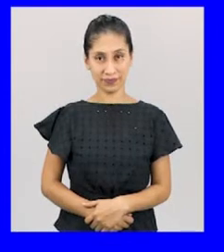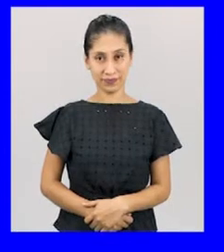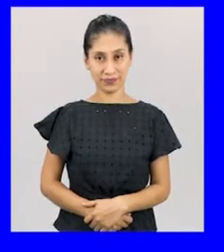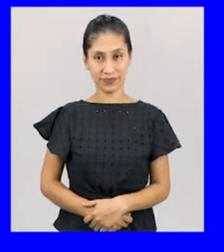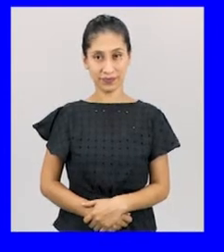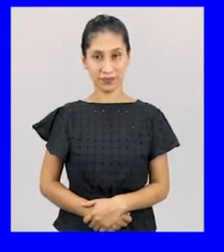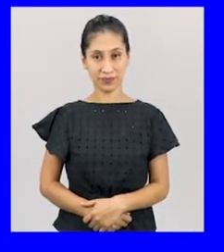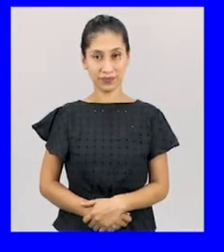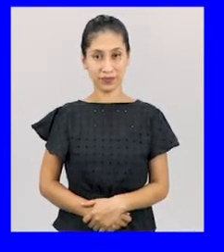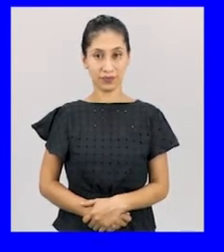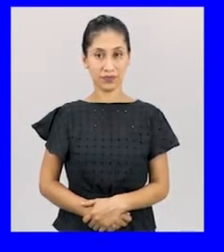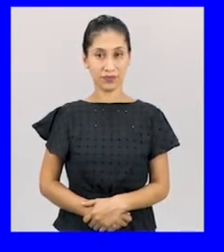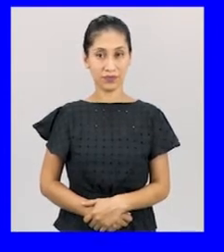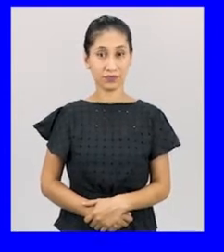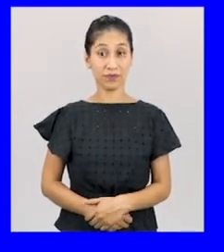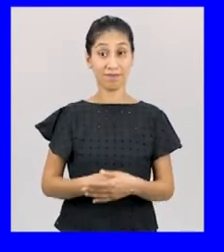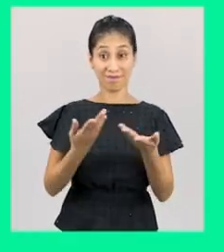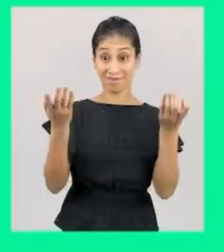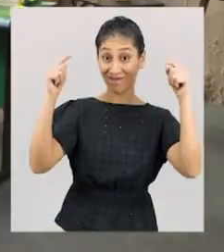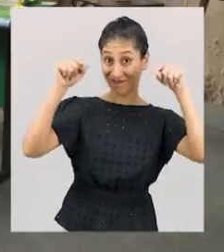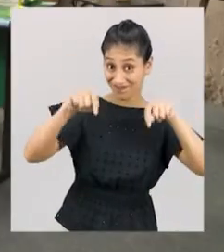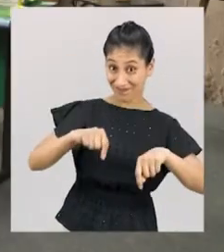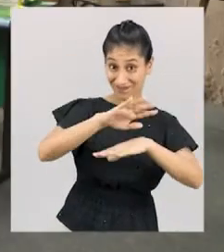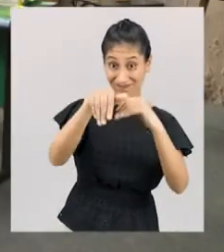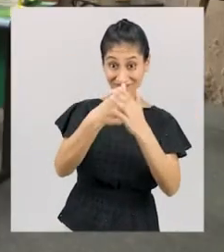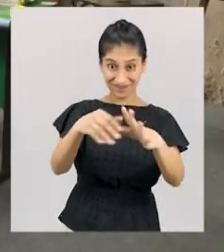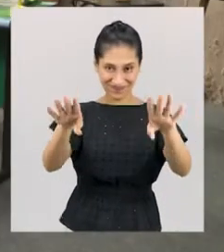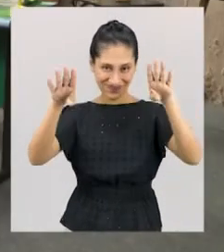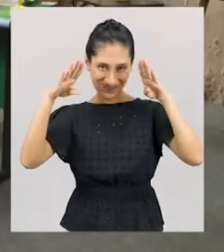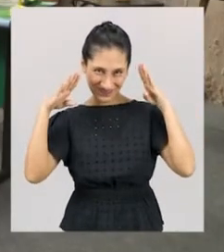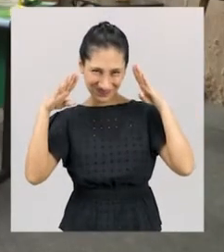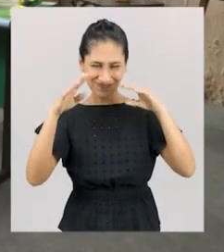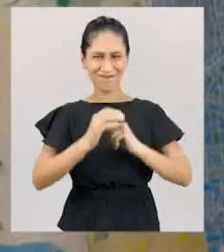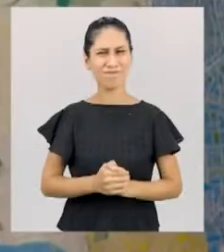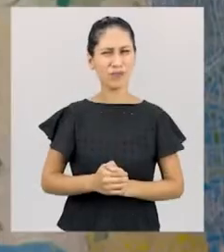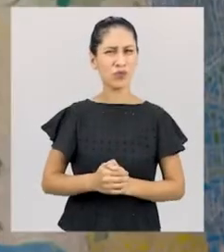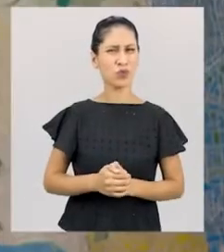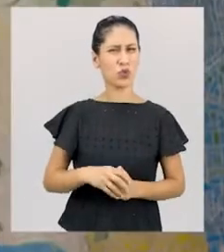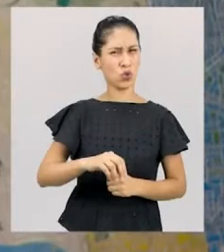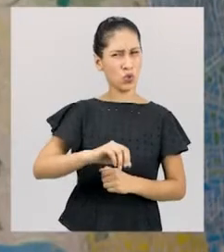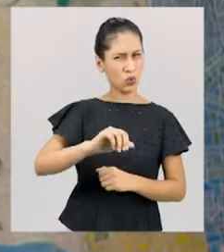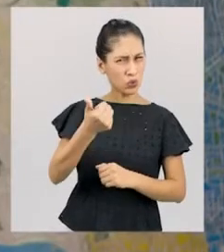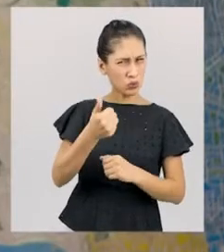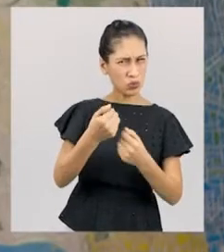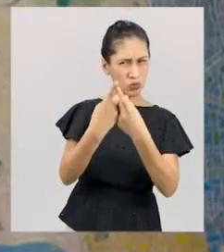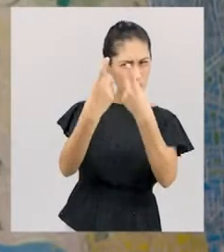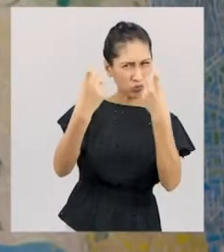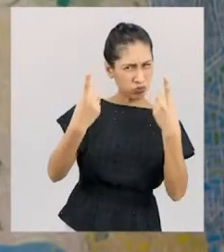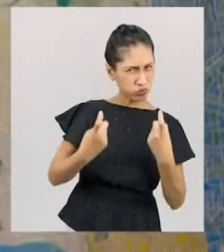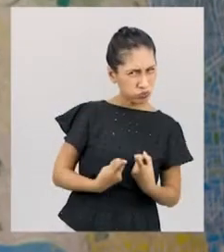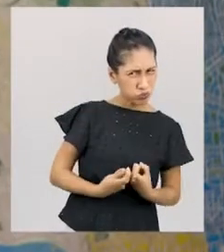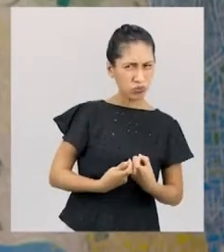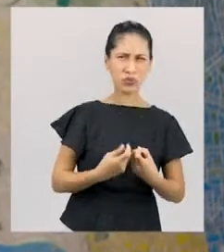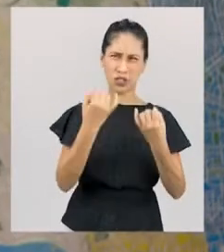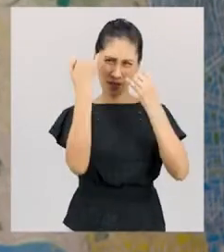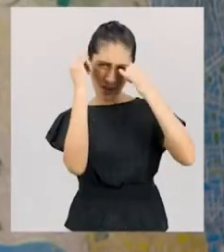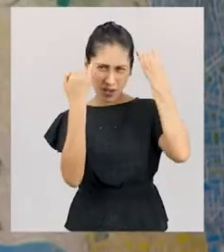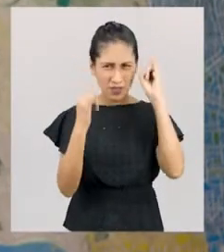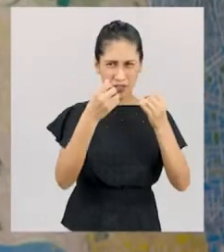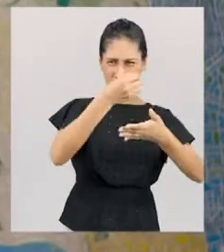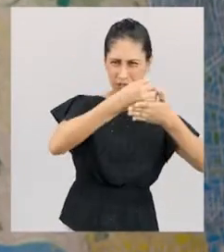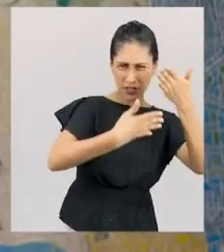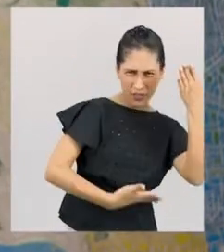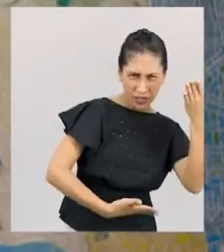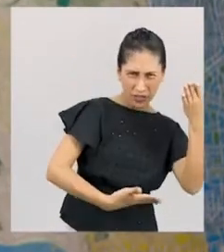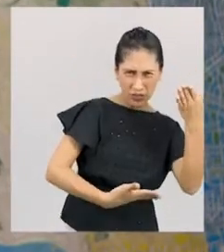no tenga conocimientos numerosos. Ahora, todos atentos y atentas. Cuando nos pregunten sobre la idea del texto, debemos analizar